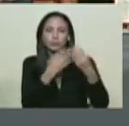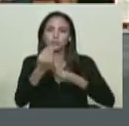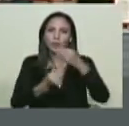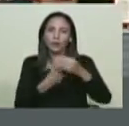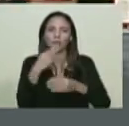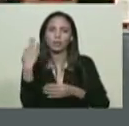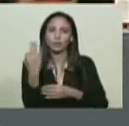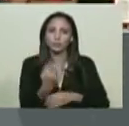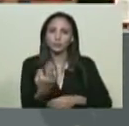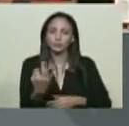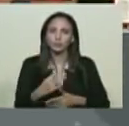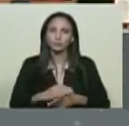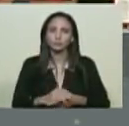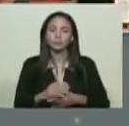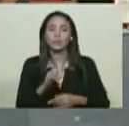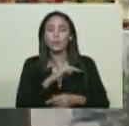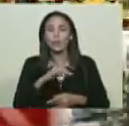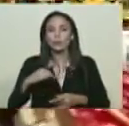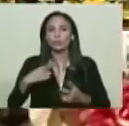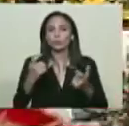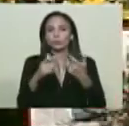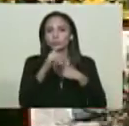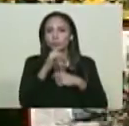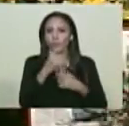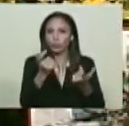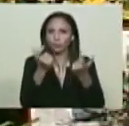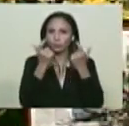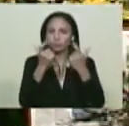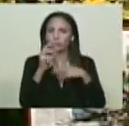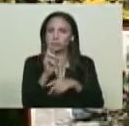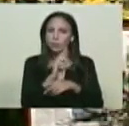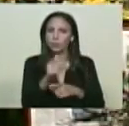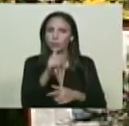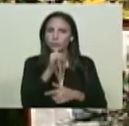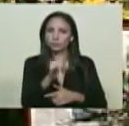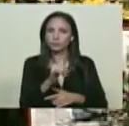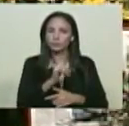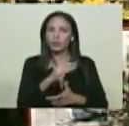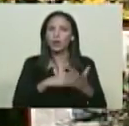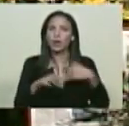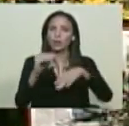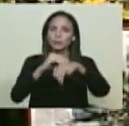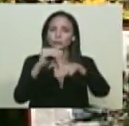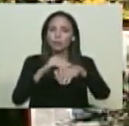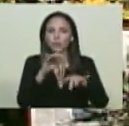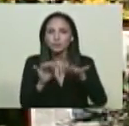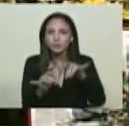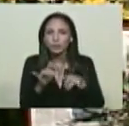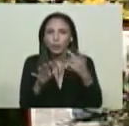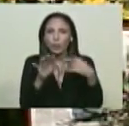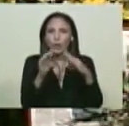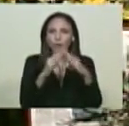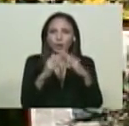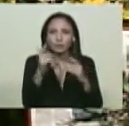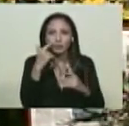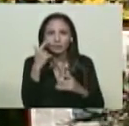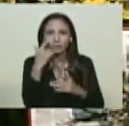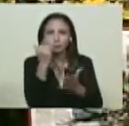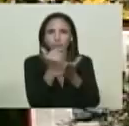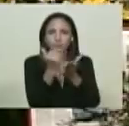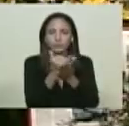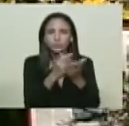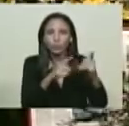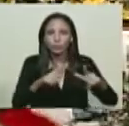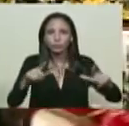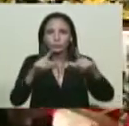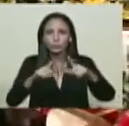realidad. Nosotros nos los informaron, inmediatamente mandamos a llamar al secretario de Vivienda para que haga las inspecciones correspondientes